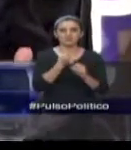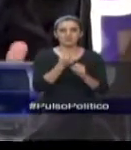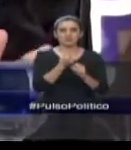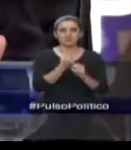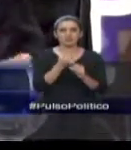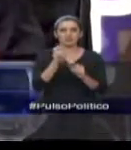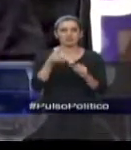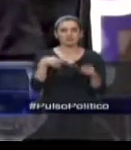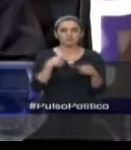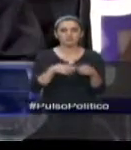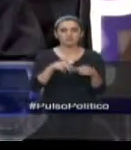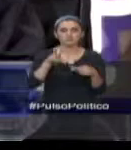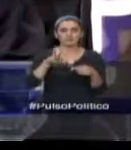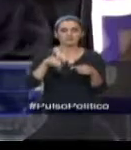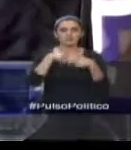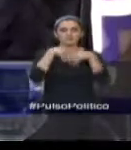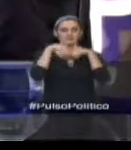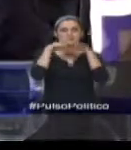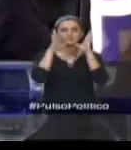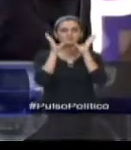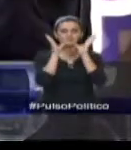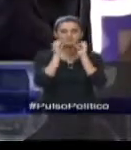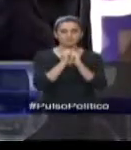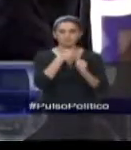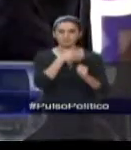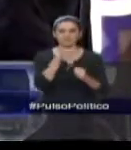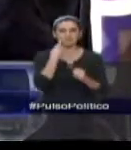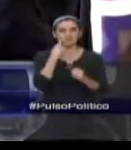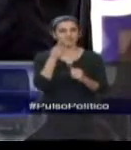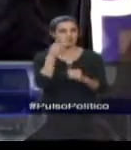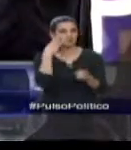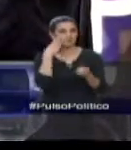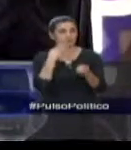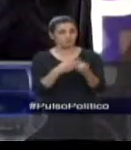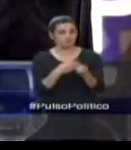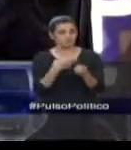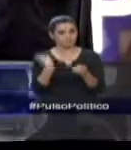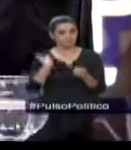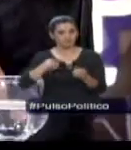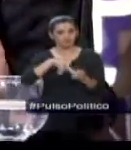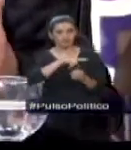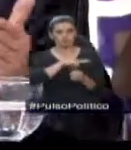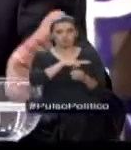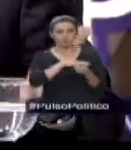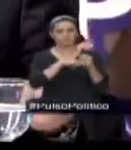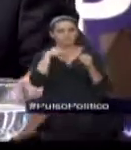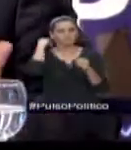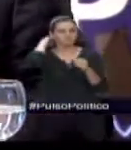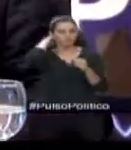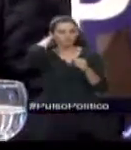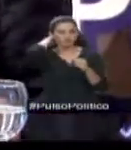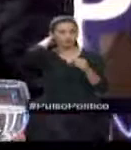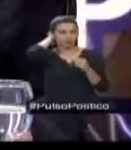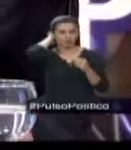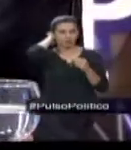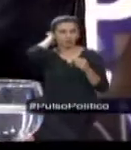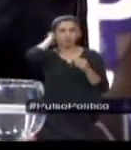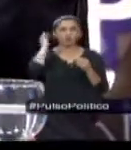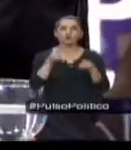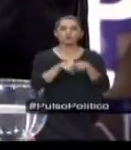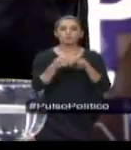entre el 2 y el 3 de diciembre y para que yo tenemos como participantes en este